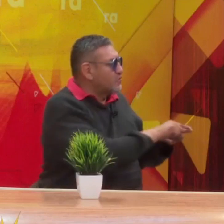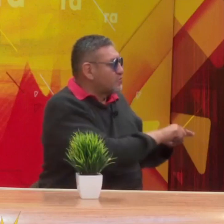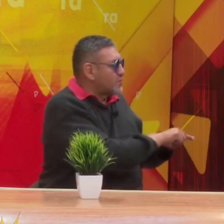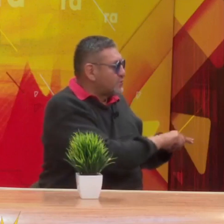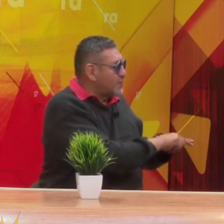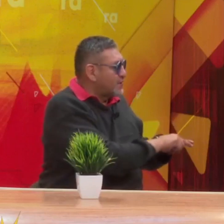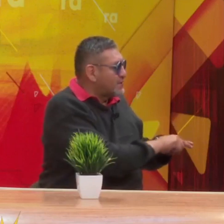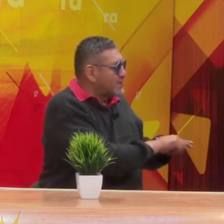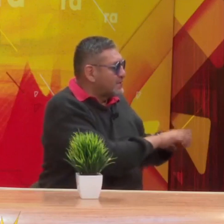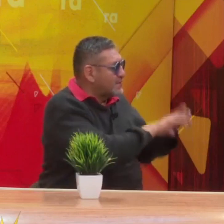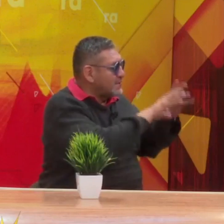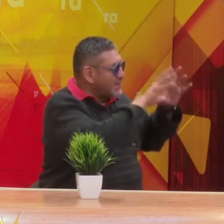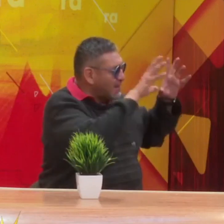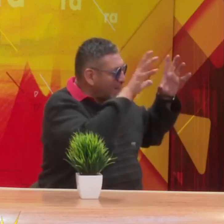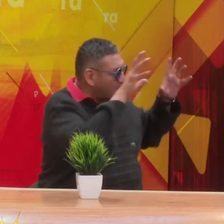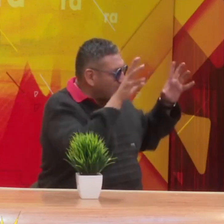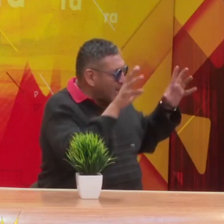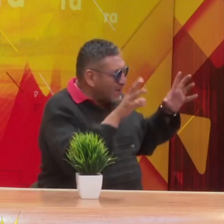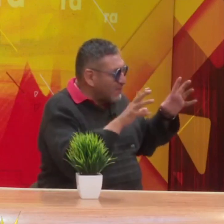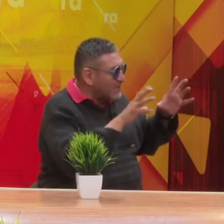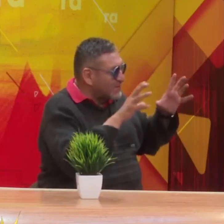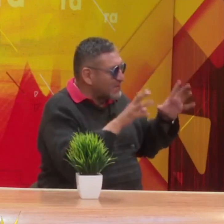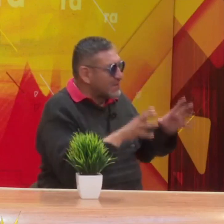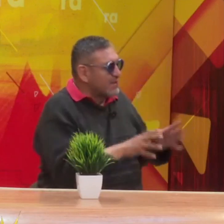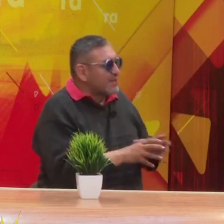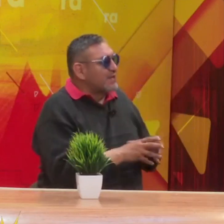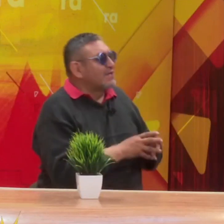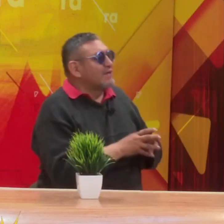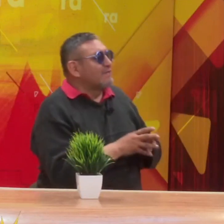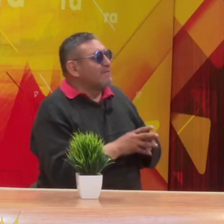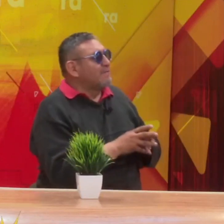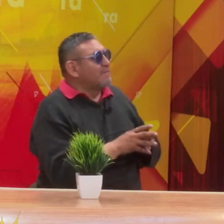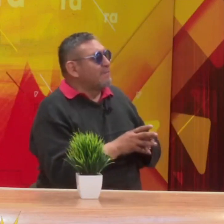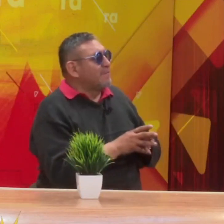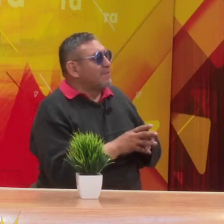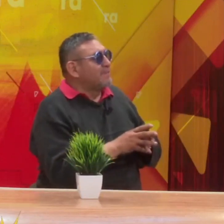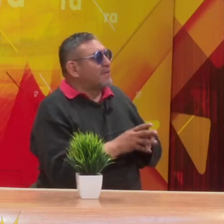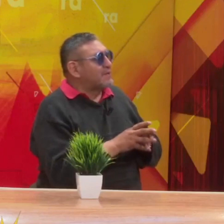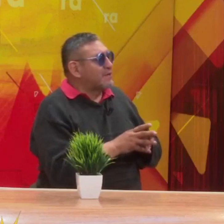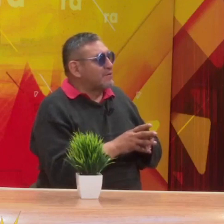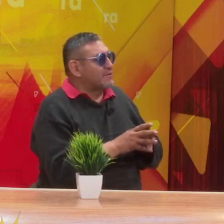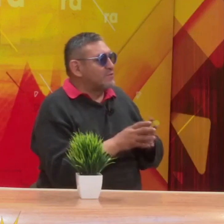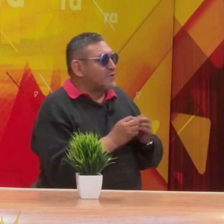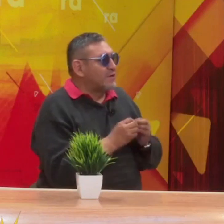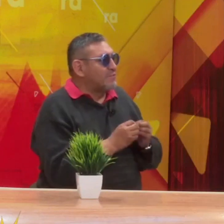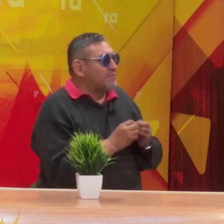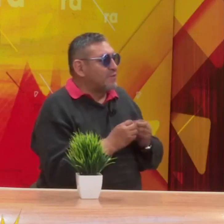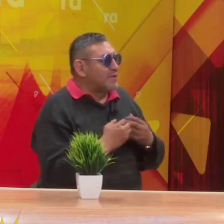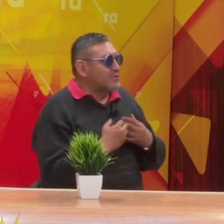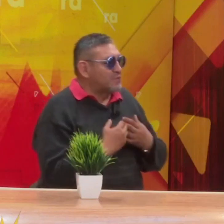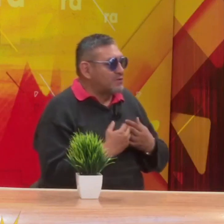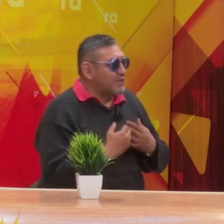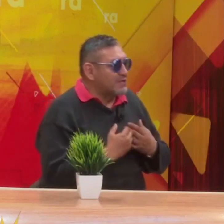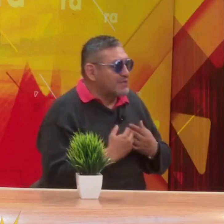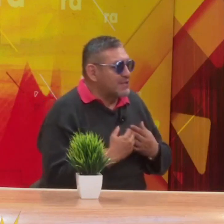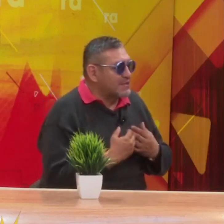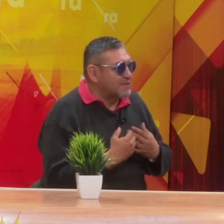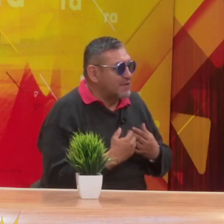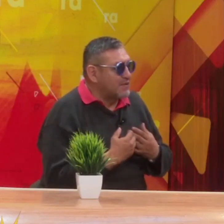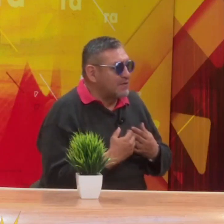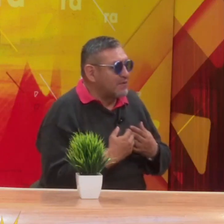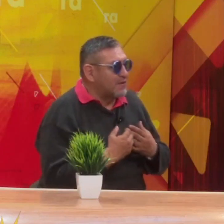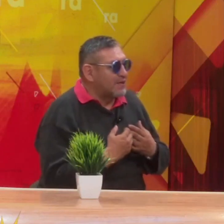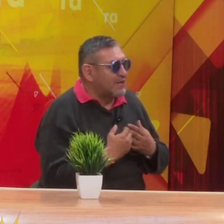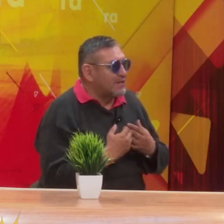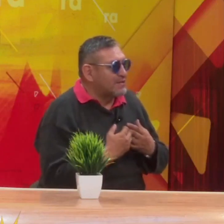trabajar a los personajes que en sí, a la película. Claro, en sí. Ya no hay tanto movimiento de cámara. Para tanto, ¿no? Eso. ¿Por qué? Porque los personajes te